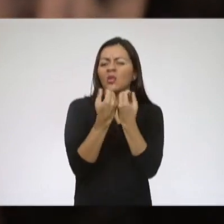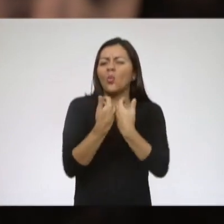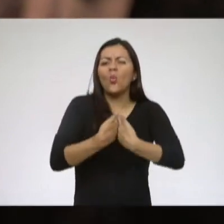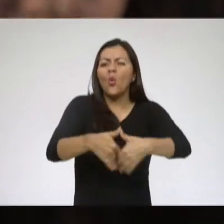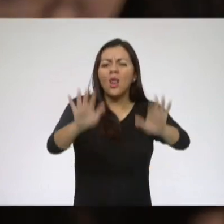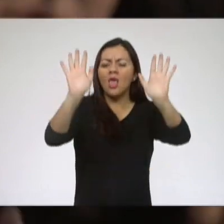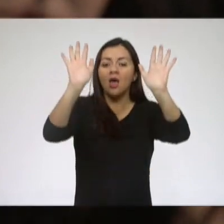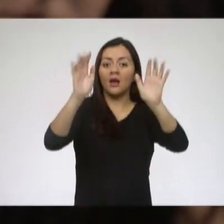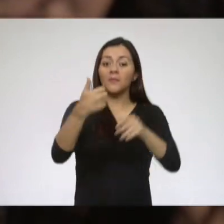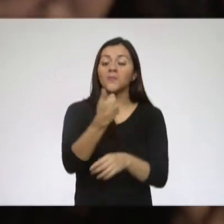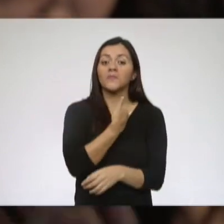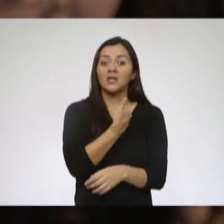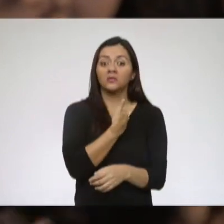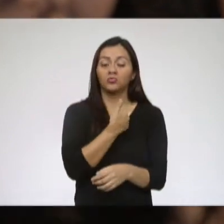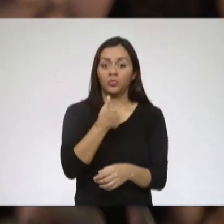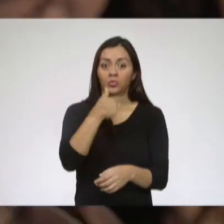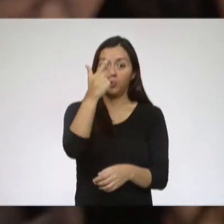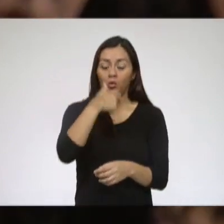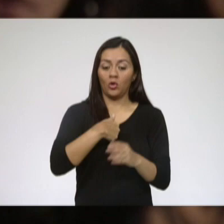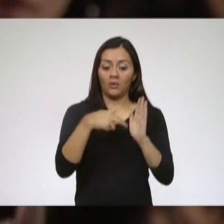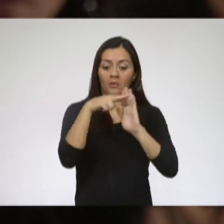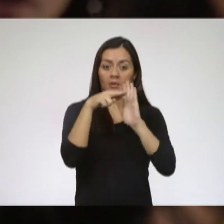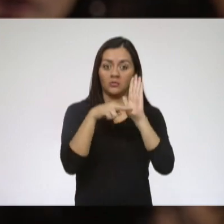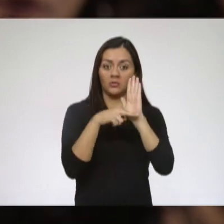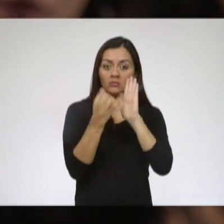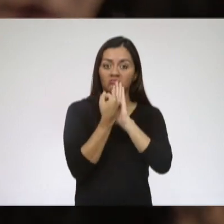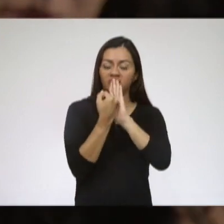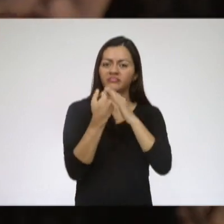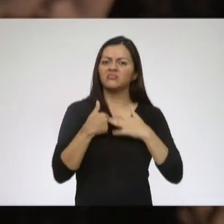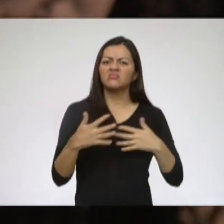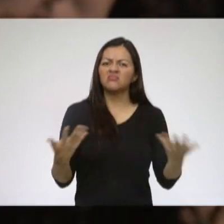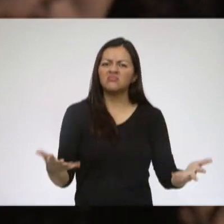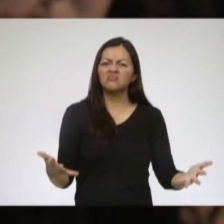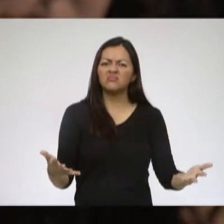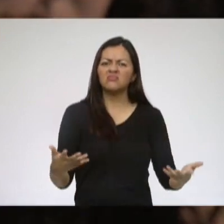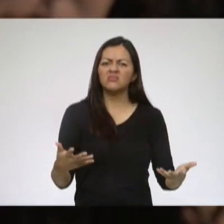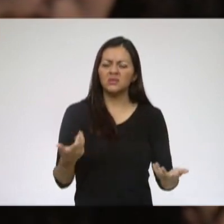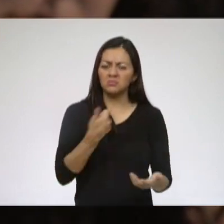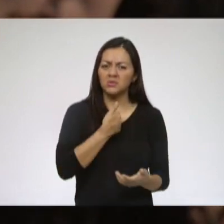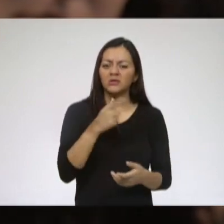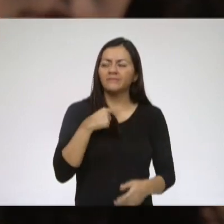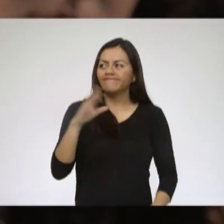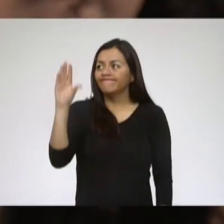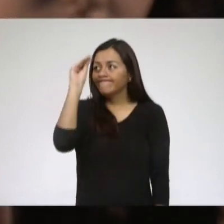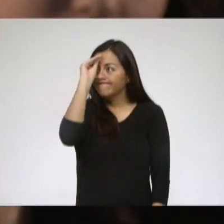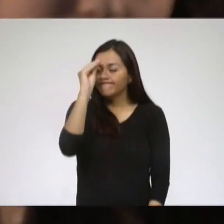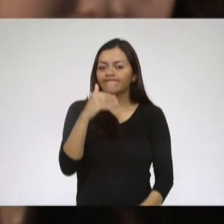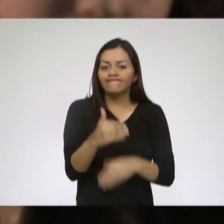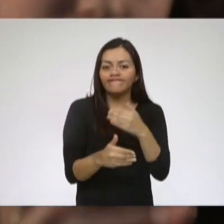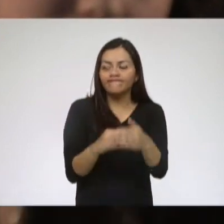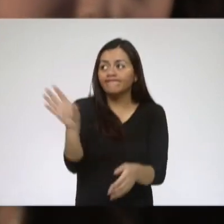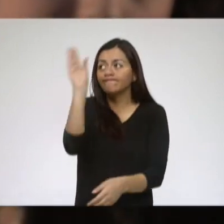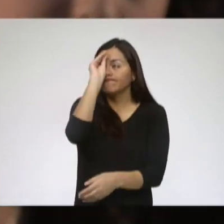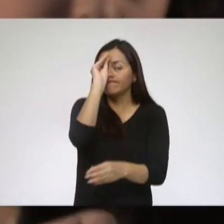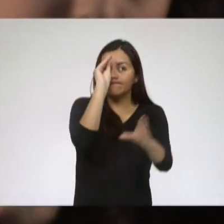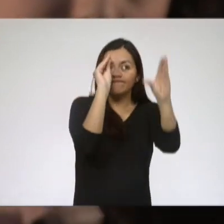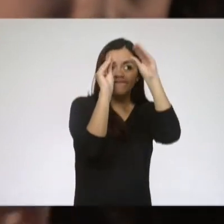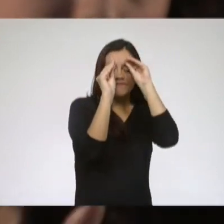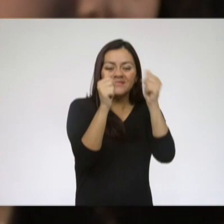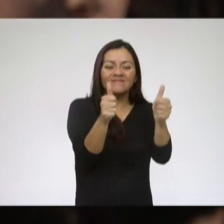eres tú mismo. Y ahí vamos, ahí cambiamos los roles porque no eres tú, simplemente no eres tú. Y eres lo que la gente